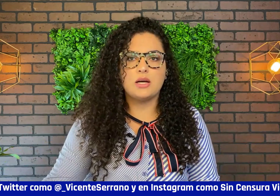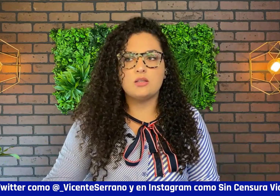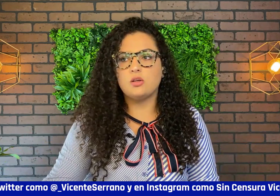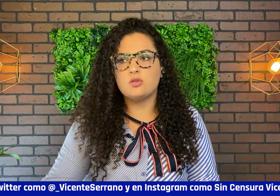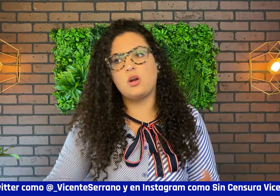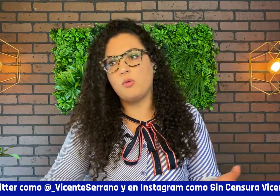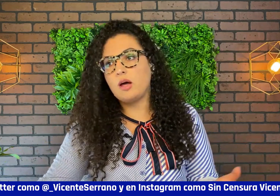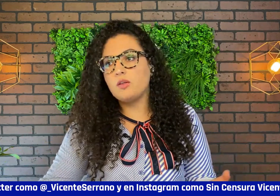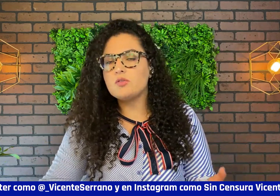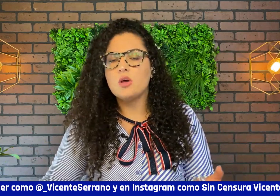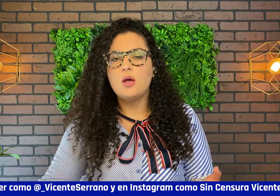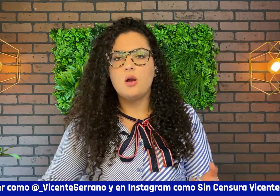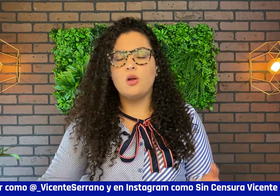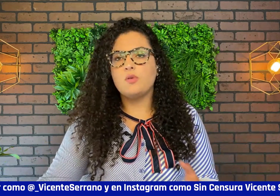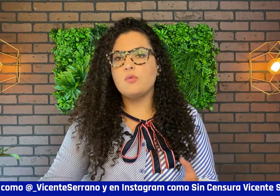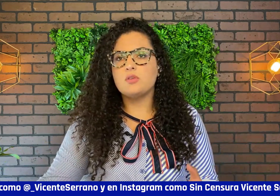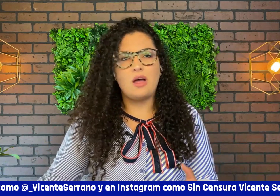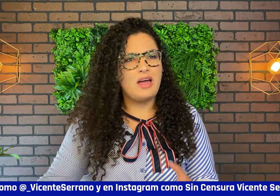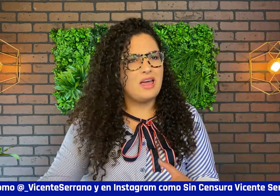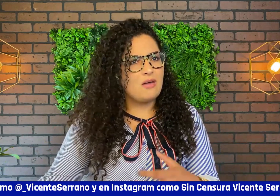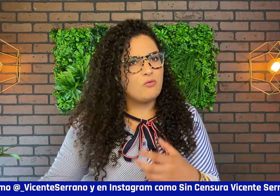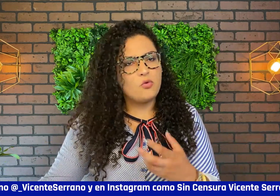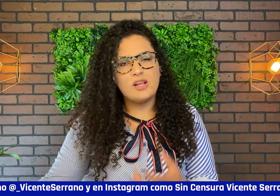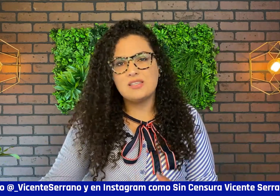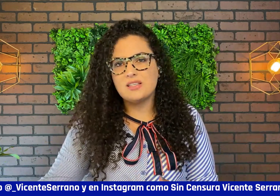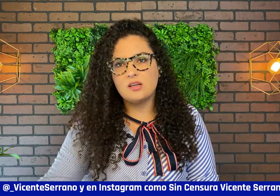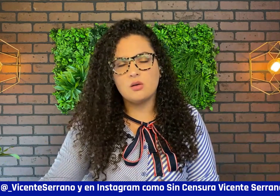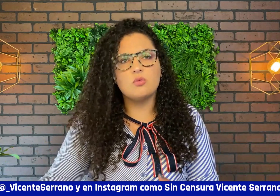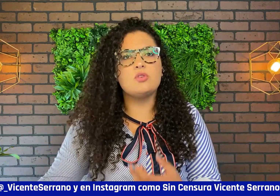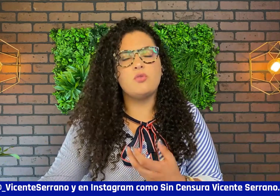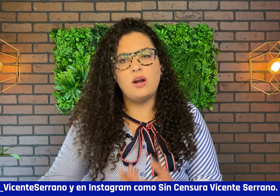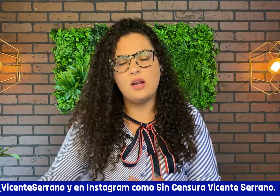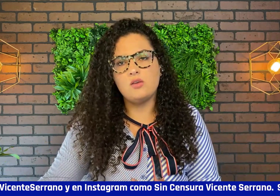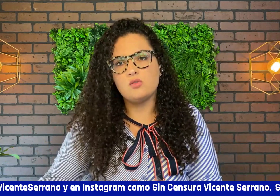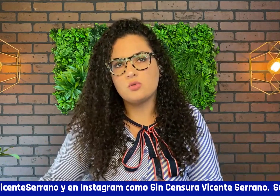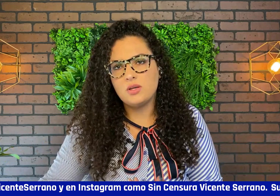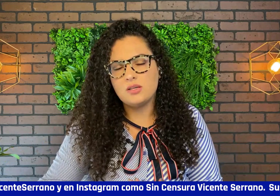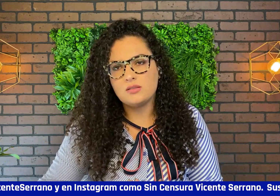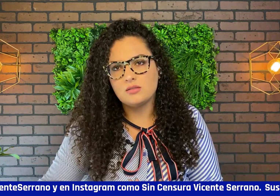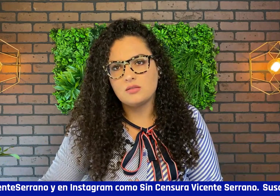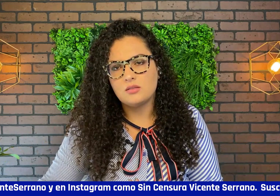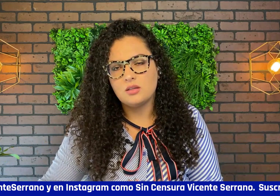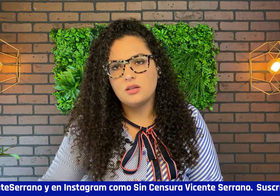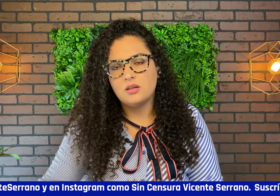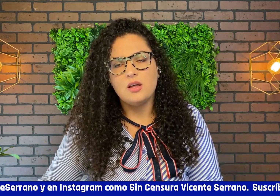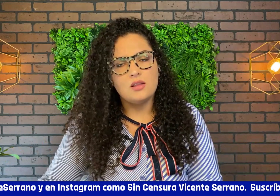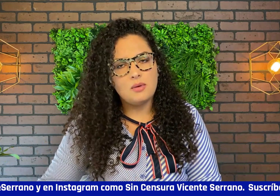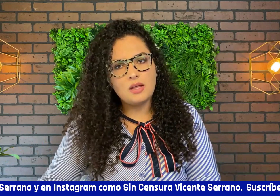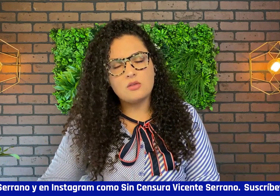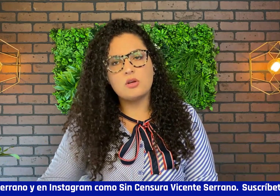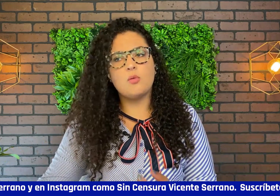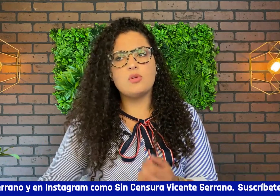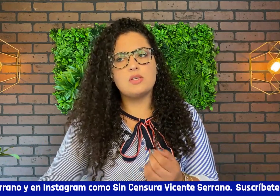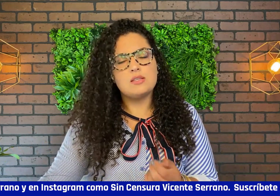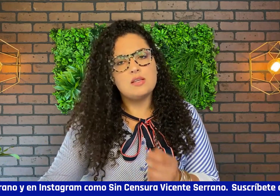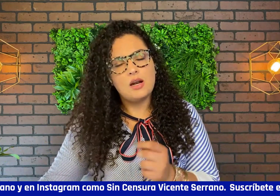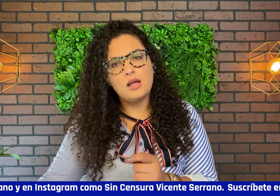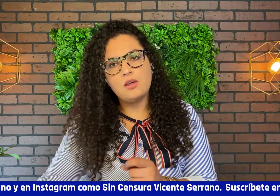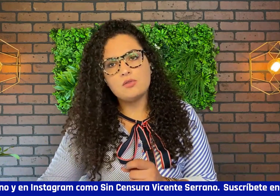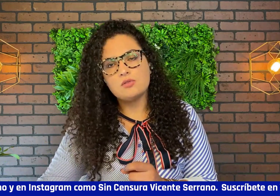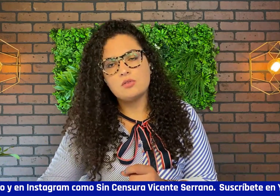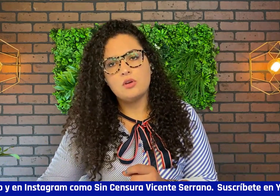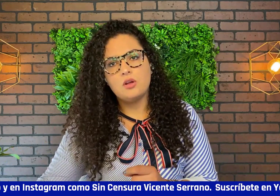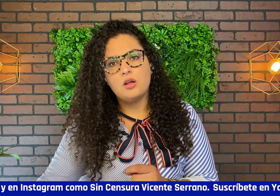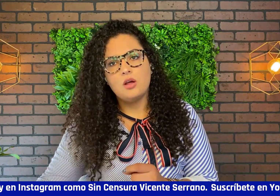políticos, porque casi todos son abogados, los vemos enfurecerse como si fueran ellos los jueces. De verdad, o sea, como si se les